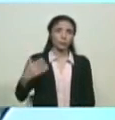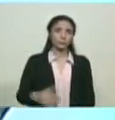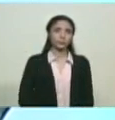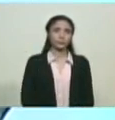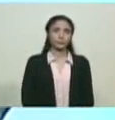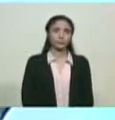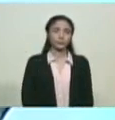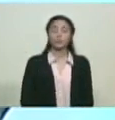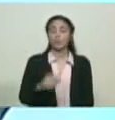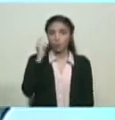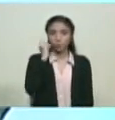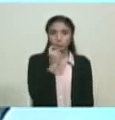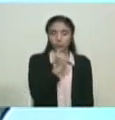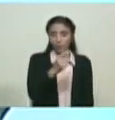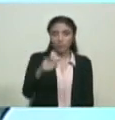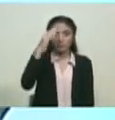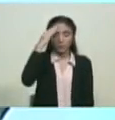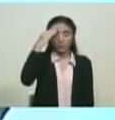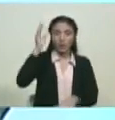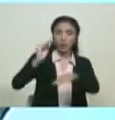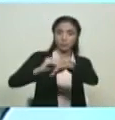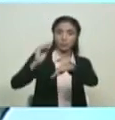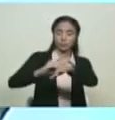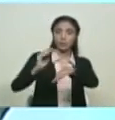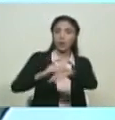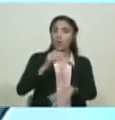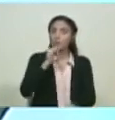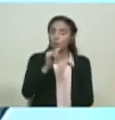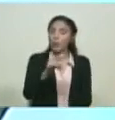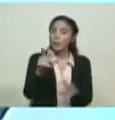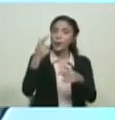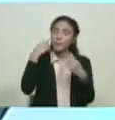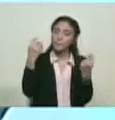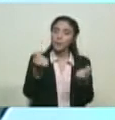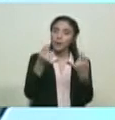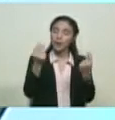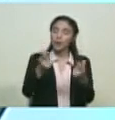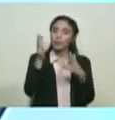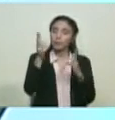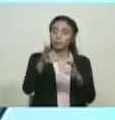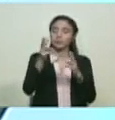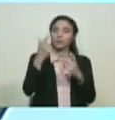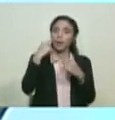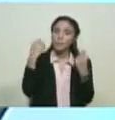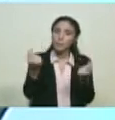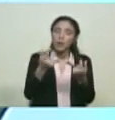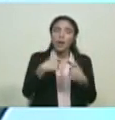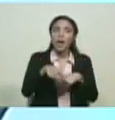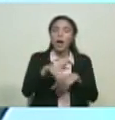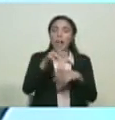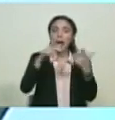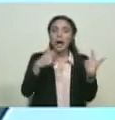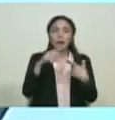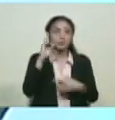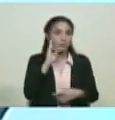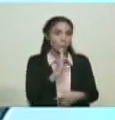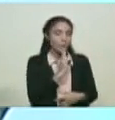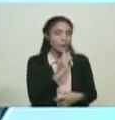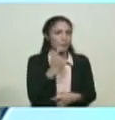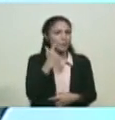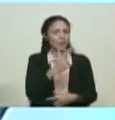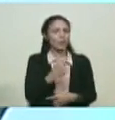sucre sabía bien ha advertido lo habían alertado el propio libertador simón bolívar muy